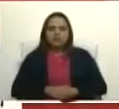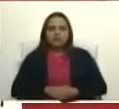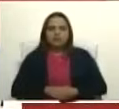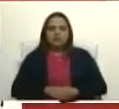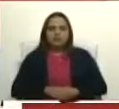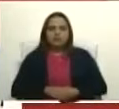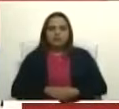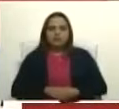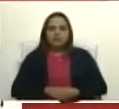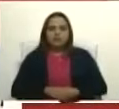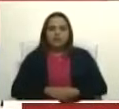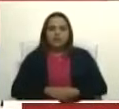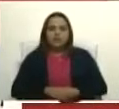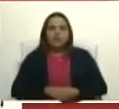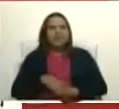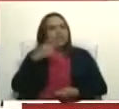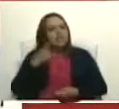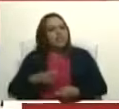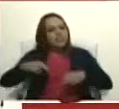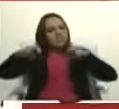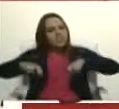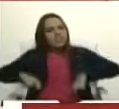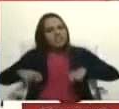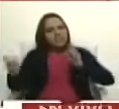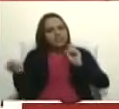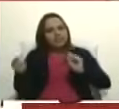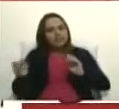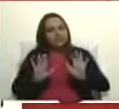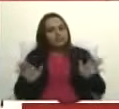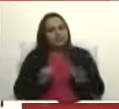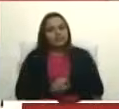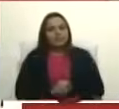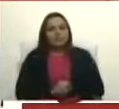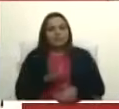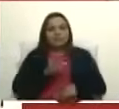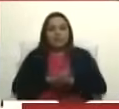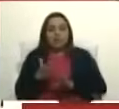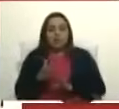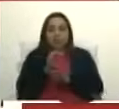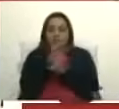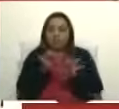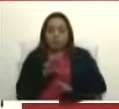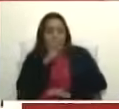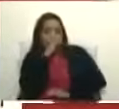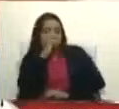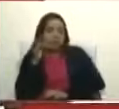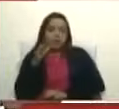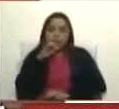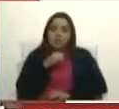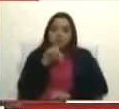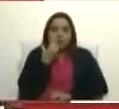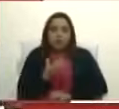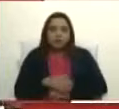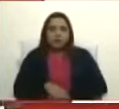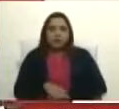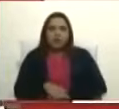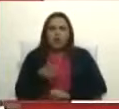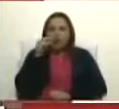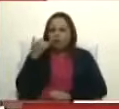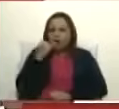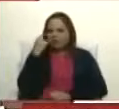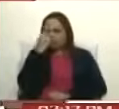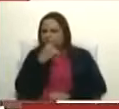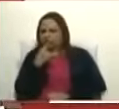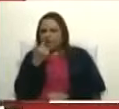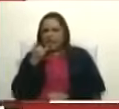Y va a tener que hablar. Va a tener que hablar, porque la arrogancia no es buen compañero. Mira, el tipo es tan arrogante que le